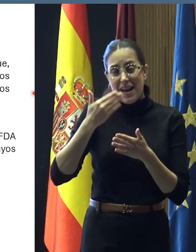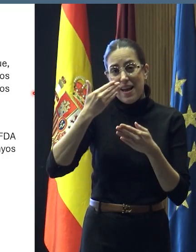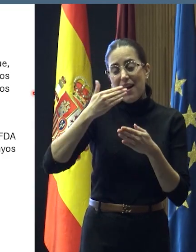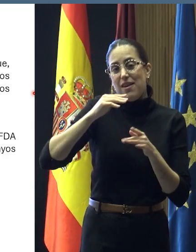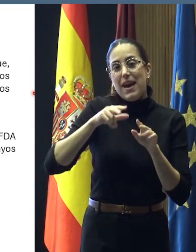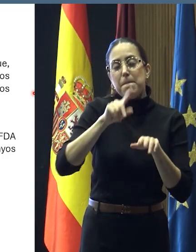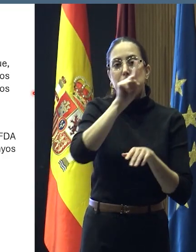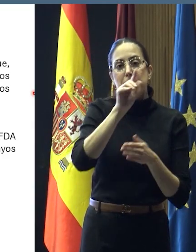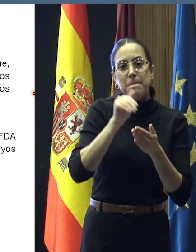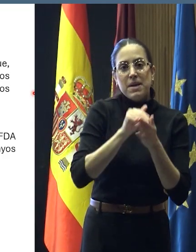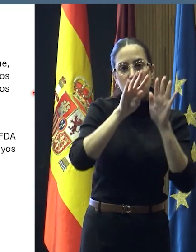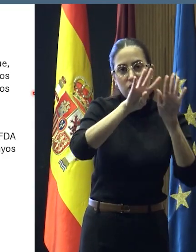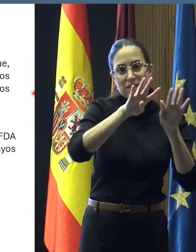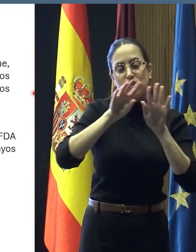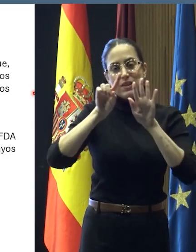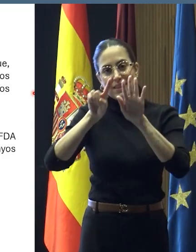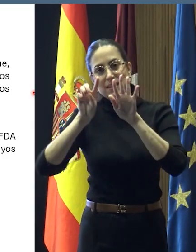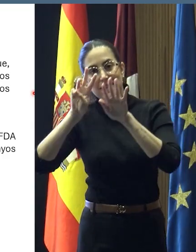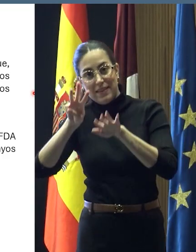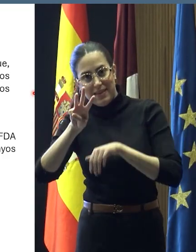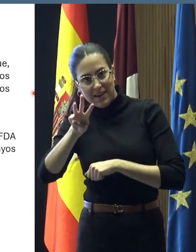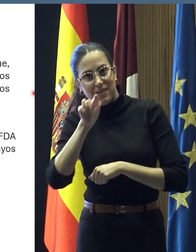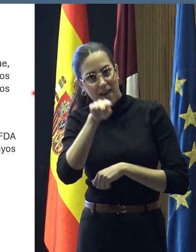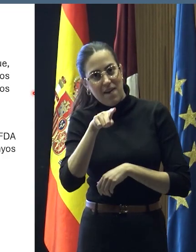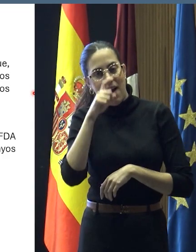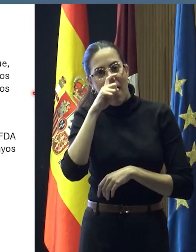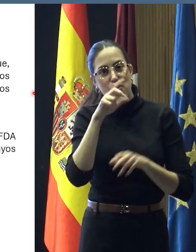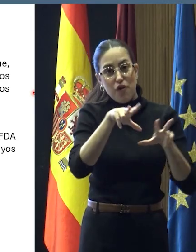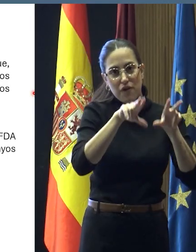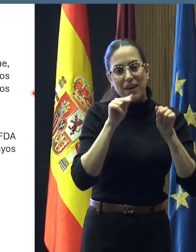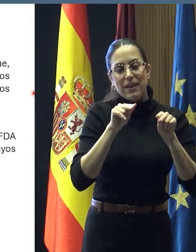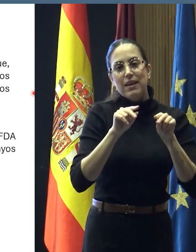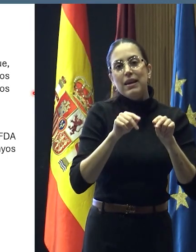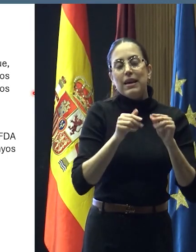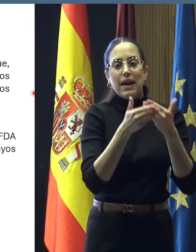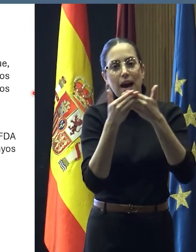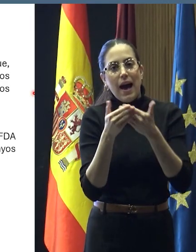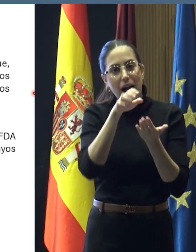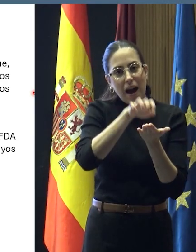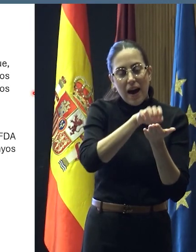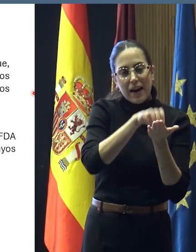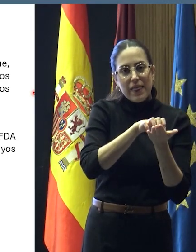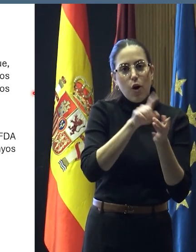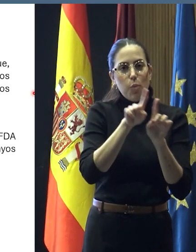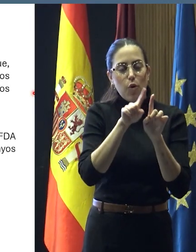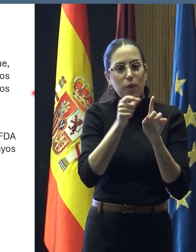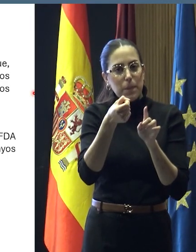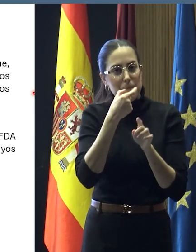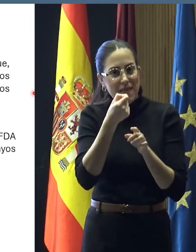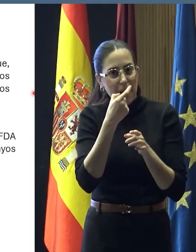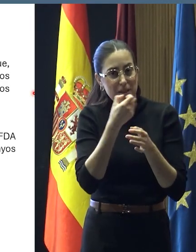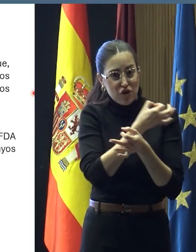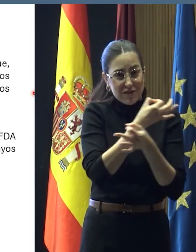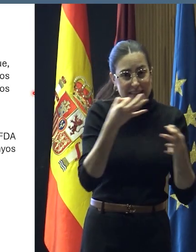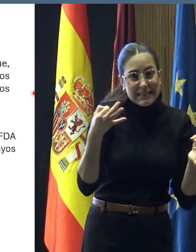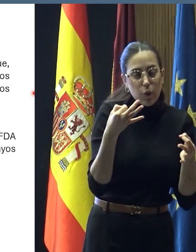1993 la agencia que evalúa la seguridad y eficacia de los medicamentos